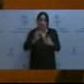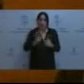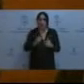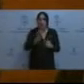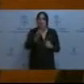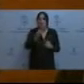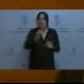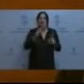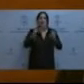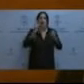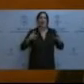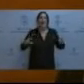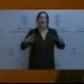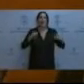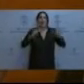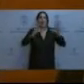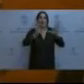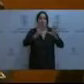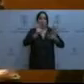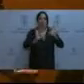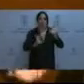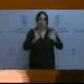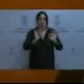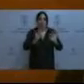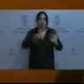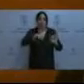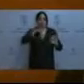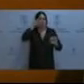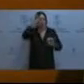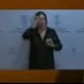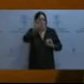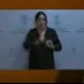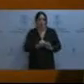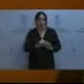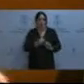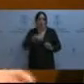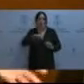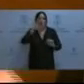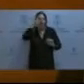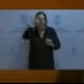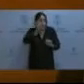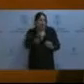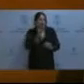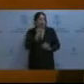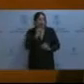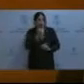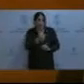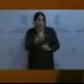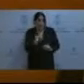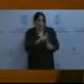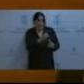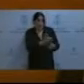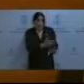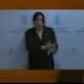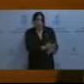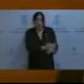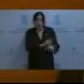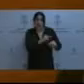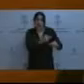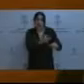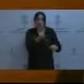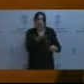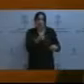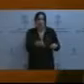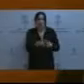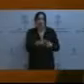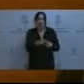de un 10%. Y la hemos escuchado referirse a ello en la anterior pregunta. Es un